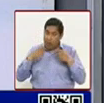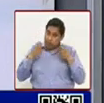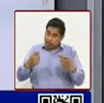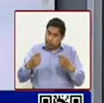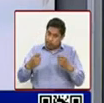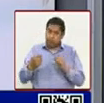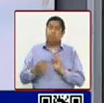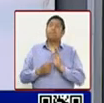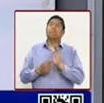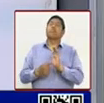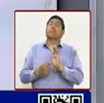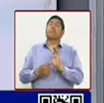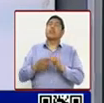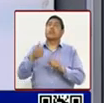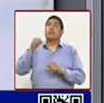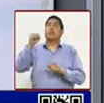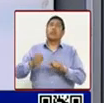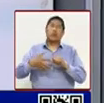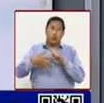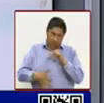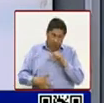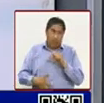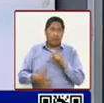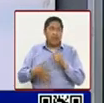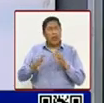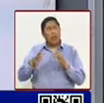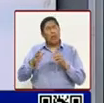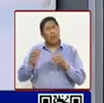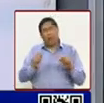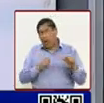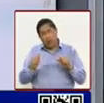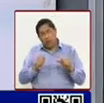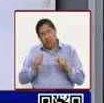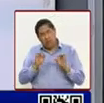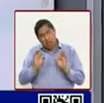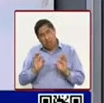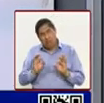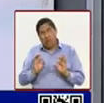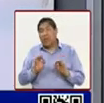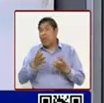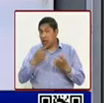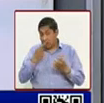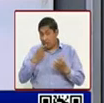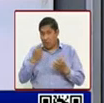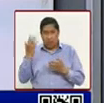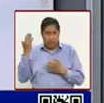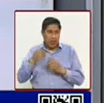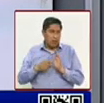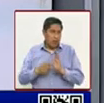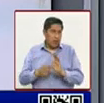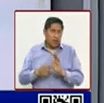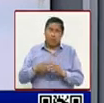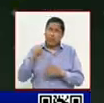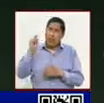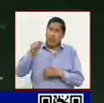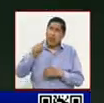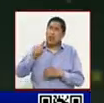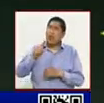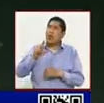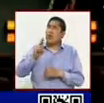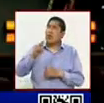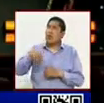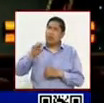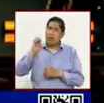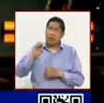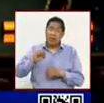sacado cara por Sudamérica, hay que decirlo. Fue un acto muy emotivo y quiero compartir con ustedes esta imagen que se registró allá en Luque